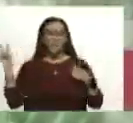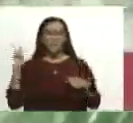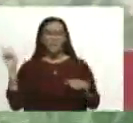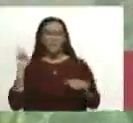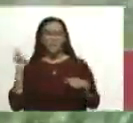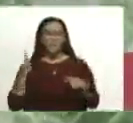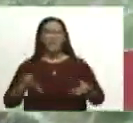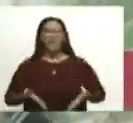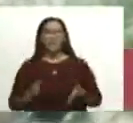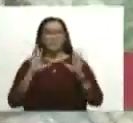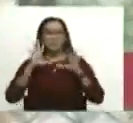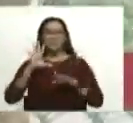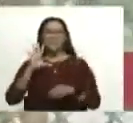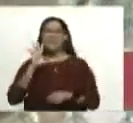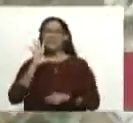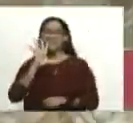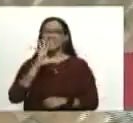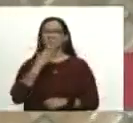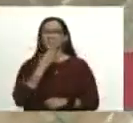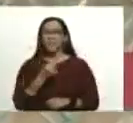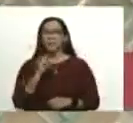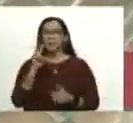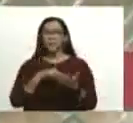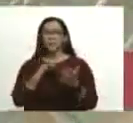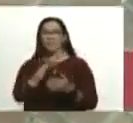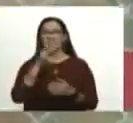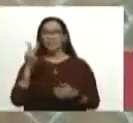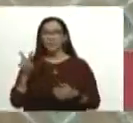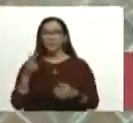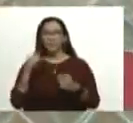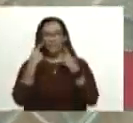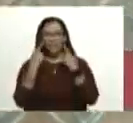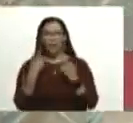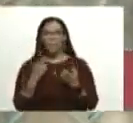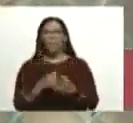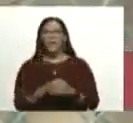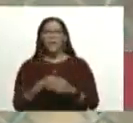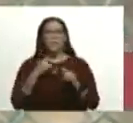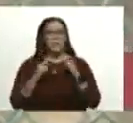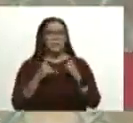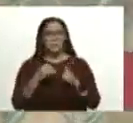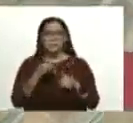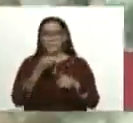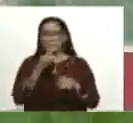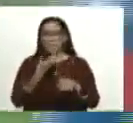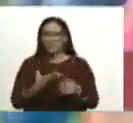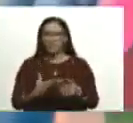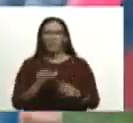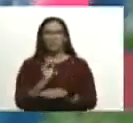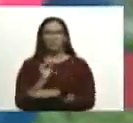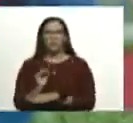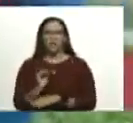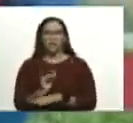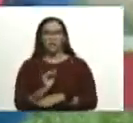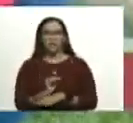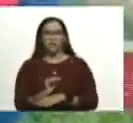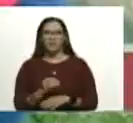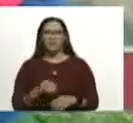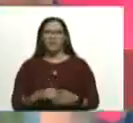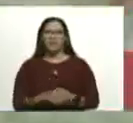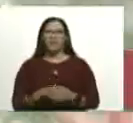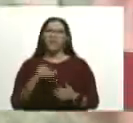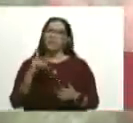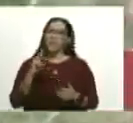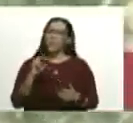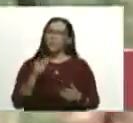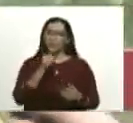nació el 5 de diciembre de 2022. Aquí lo vemos, un cachorrito precioso con su cuidador, con Douglas. Douglas, tú